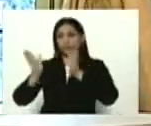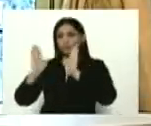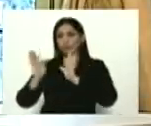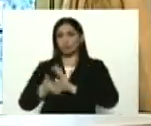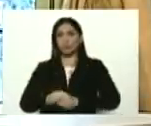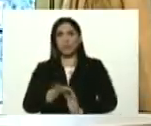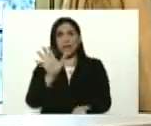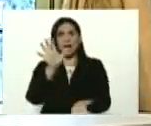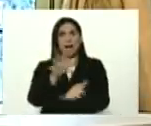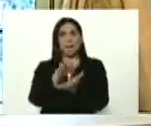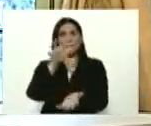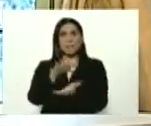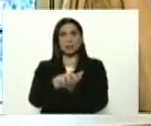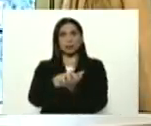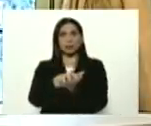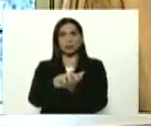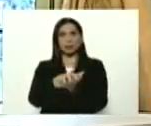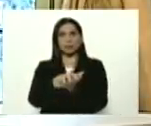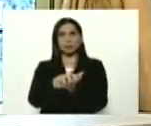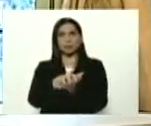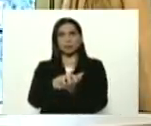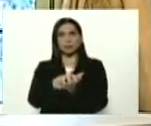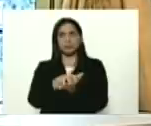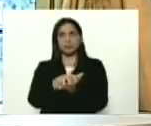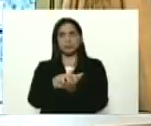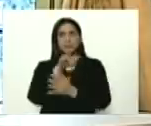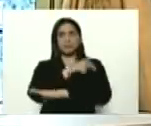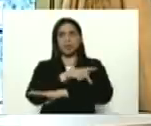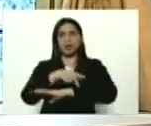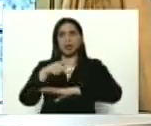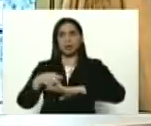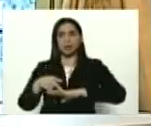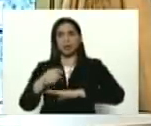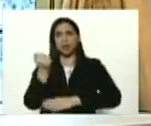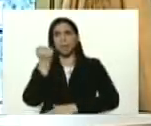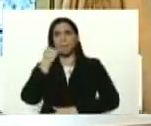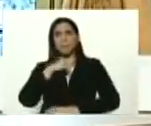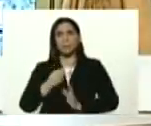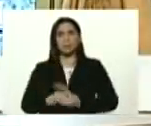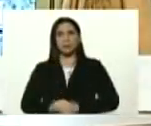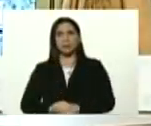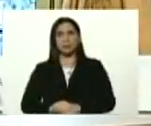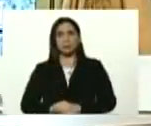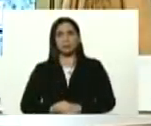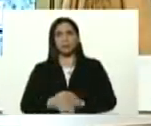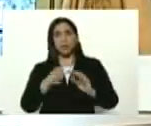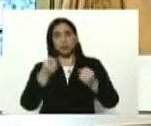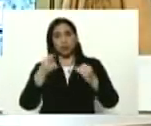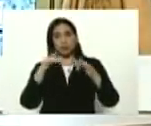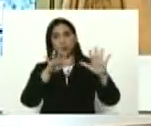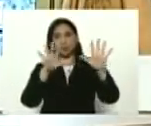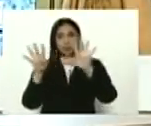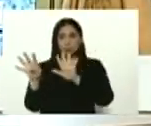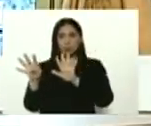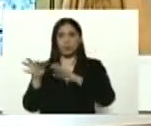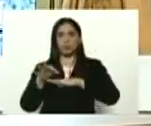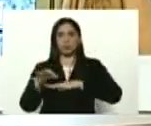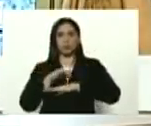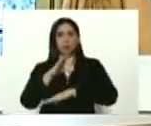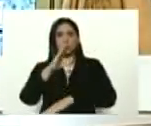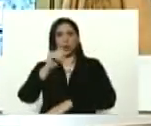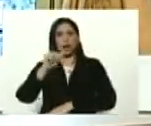Caimito, en la parroquia Unare, manzana 19B, número 19, en el municipio